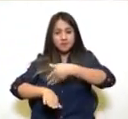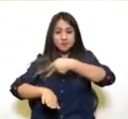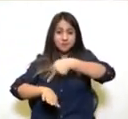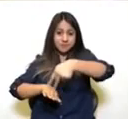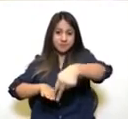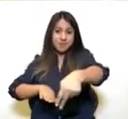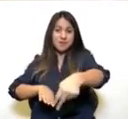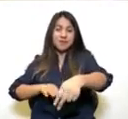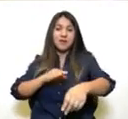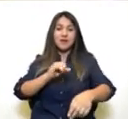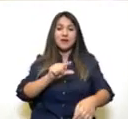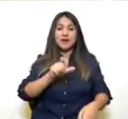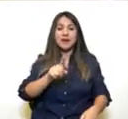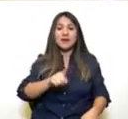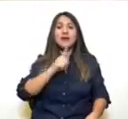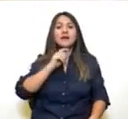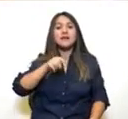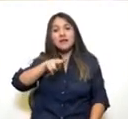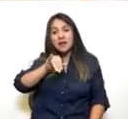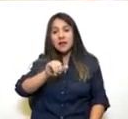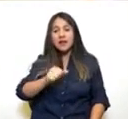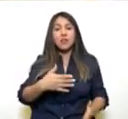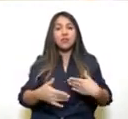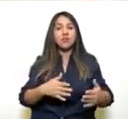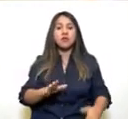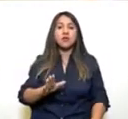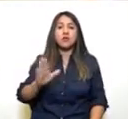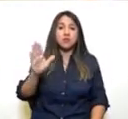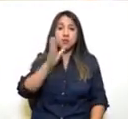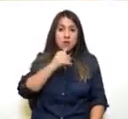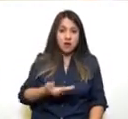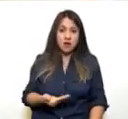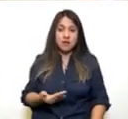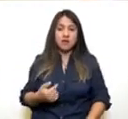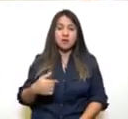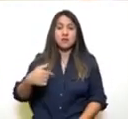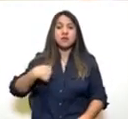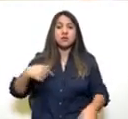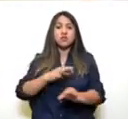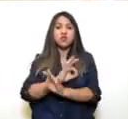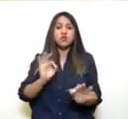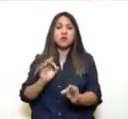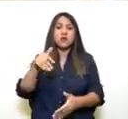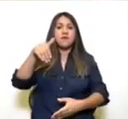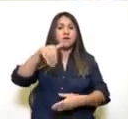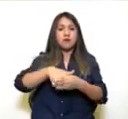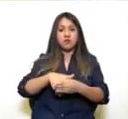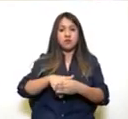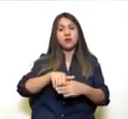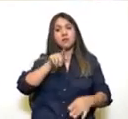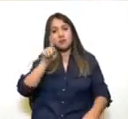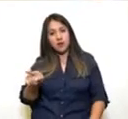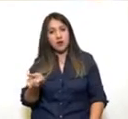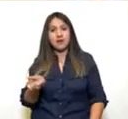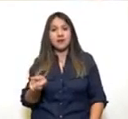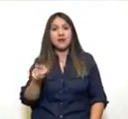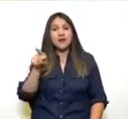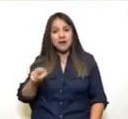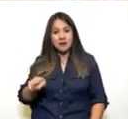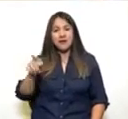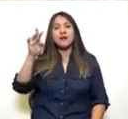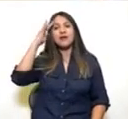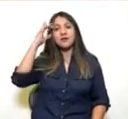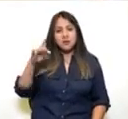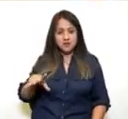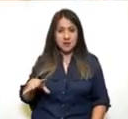donde no hay porque él es de él yo nunca voy a votar por él y él lo sabe